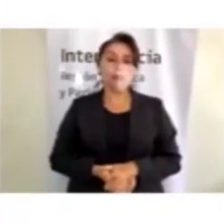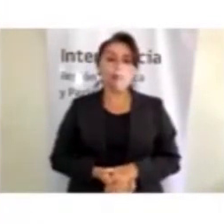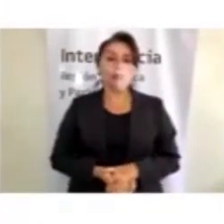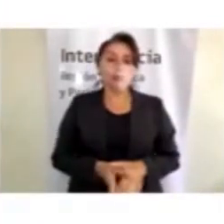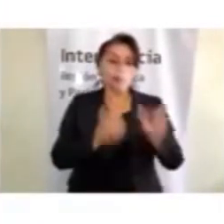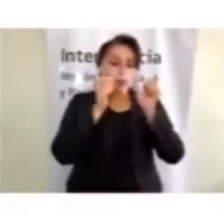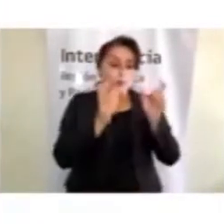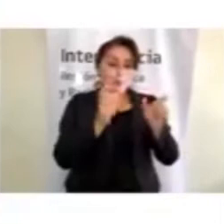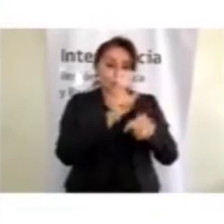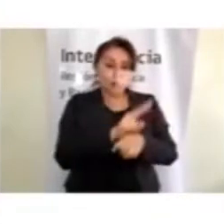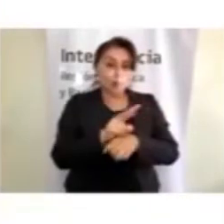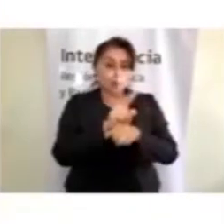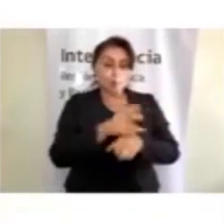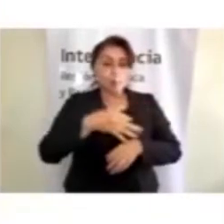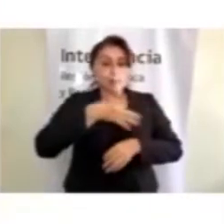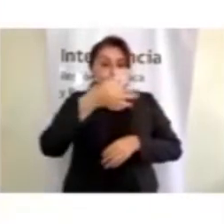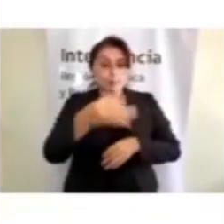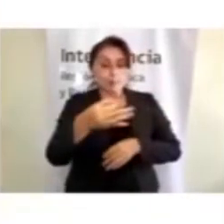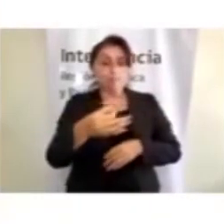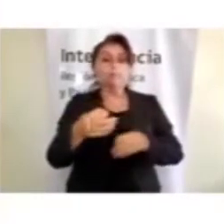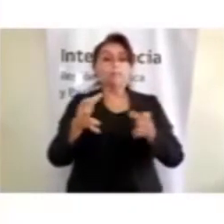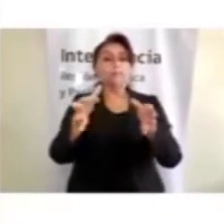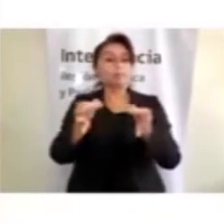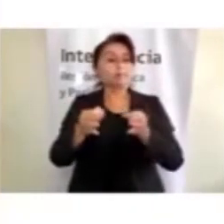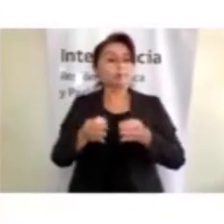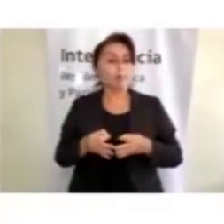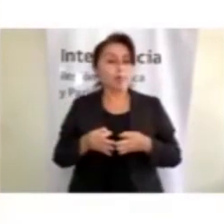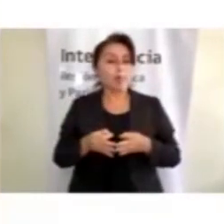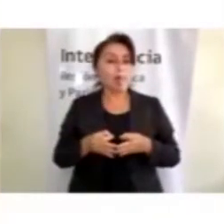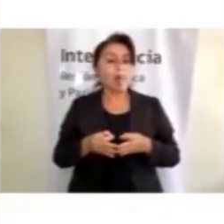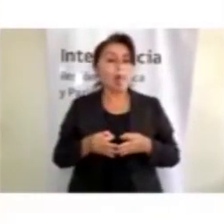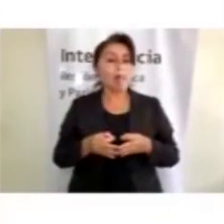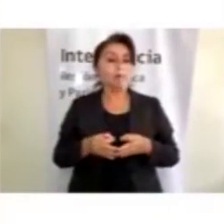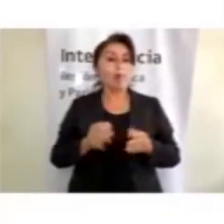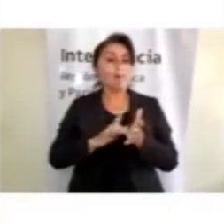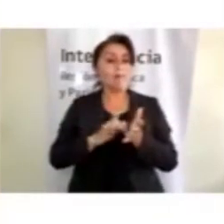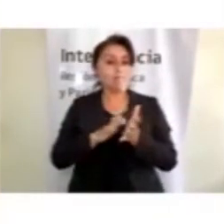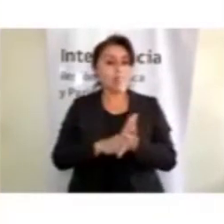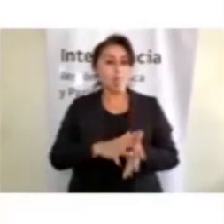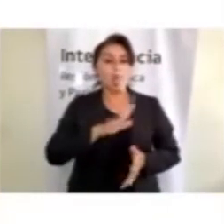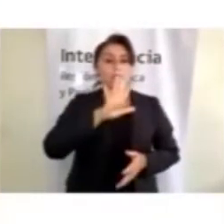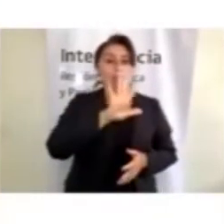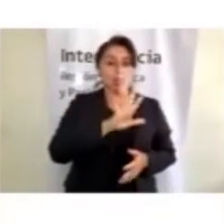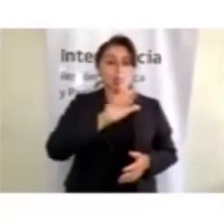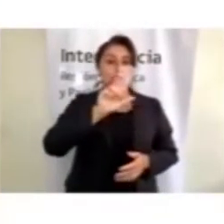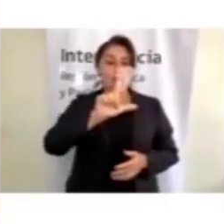la fiscalización, les puedo mencionar que en total nosotros tenemos a la fecha